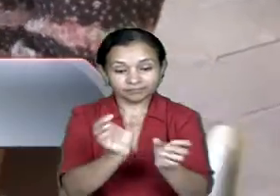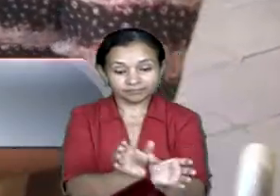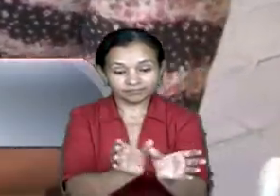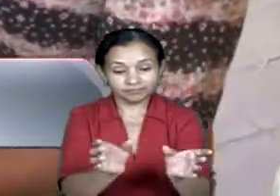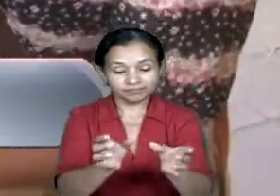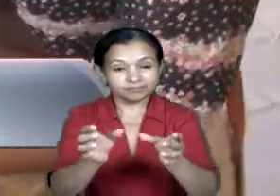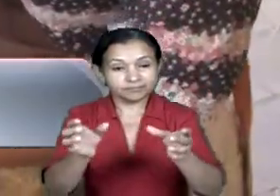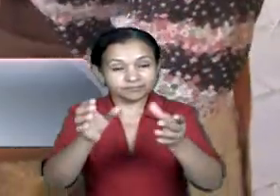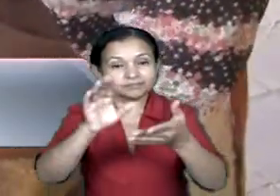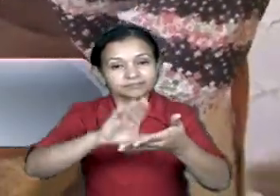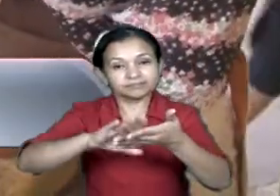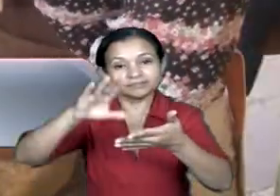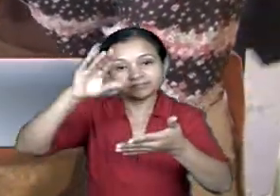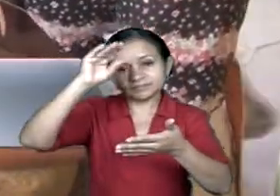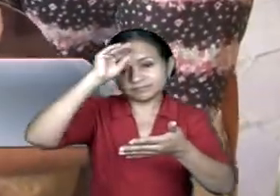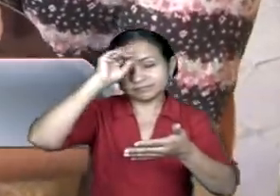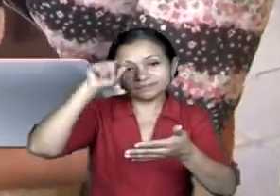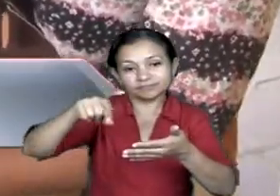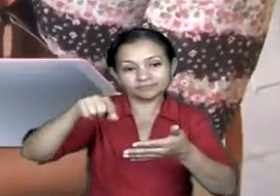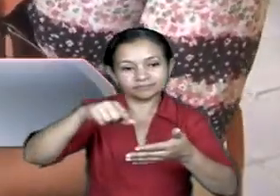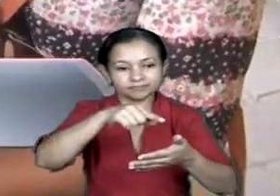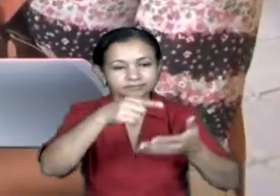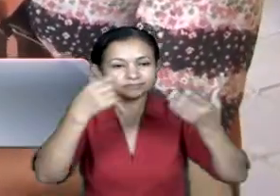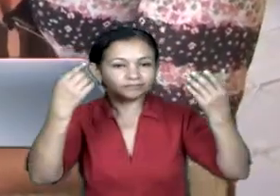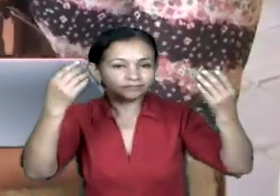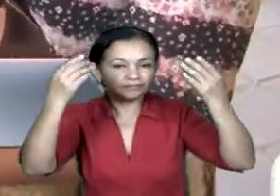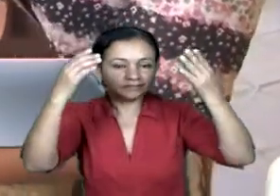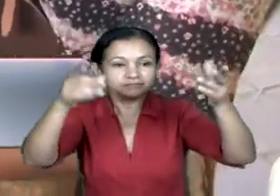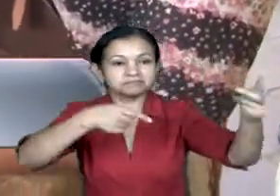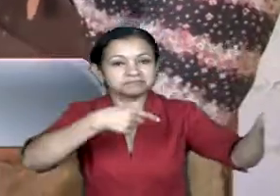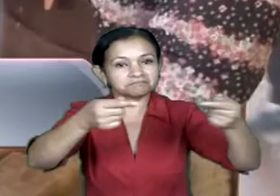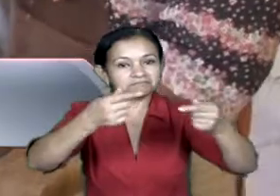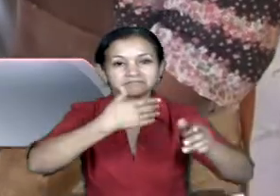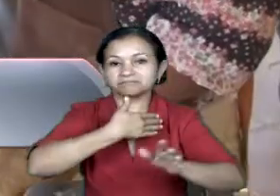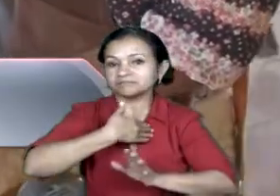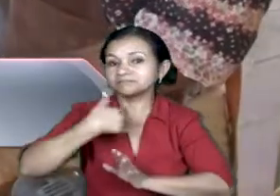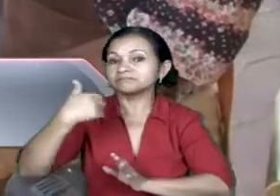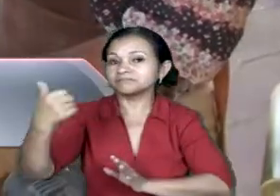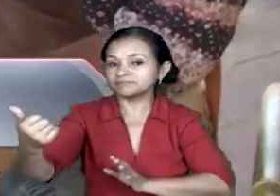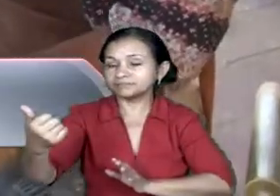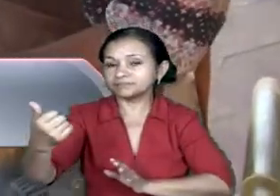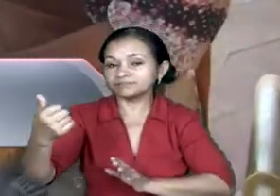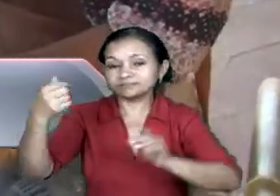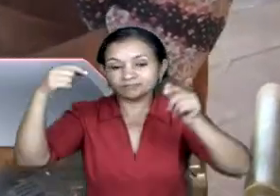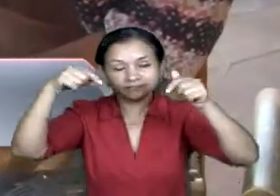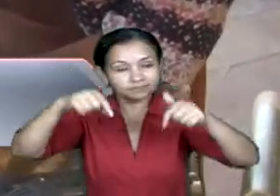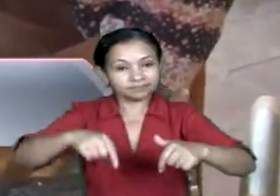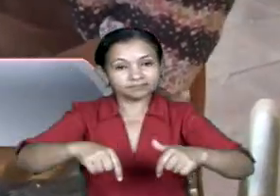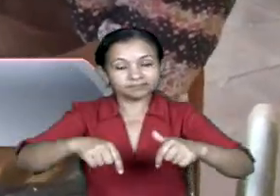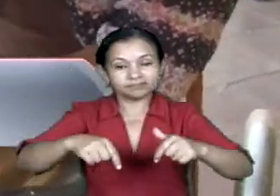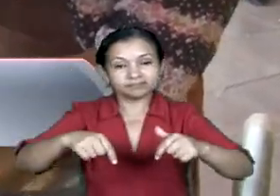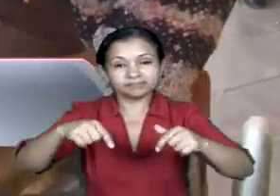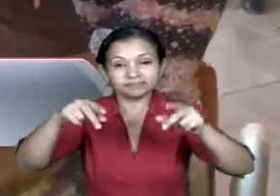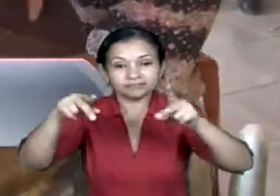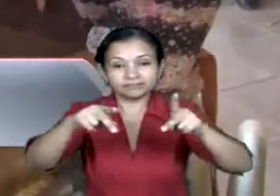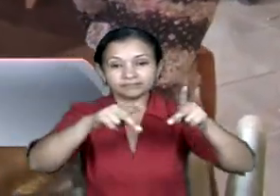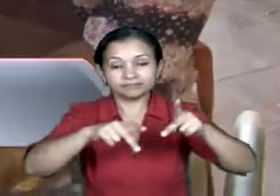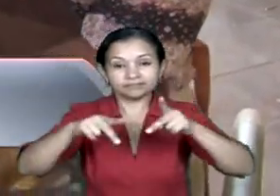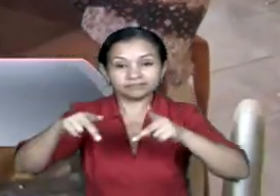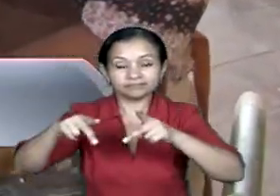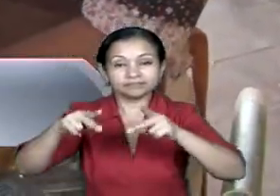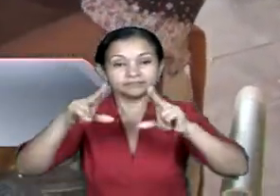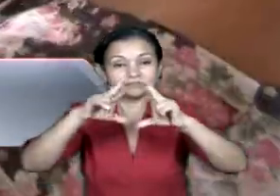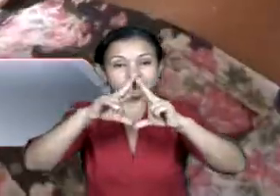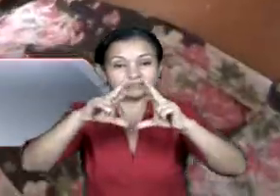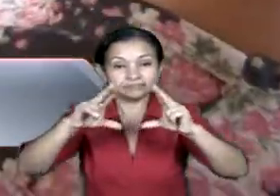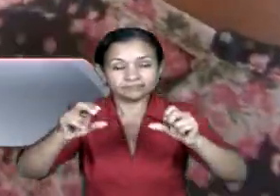que ha aprendido, ¿no? Uy, sus productos es diferente, ¿sí? Porque acá, ¿no? Los artesanos, ¿no?